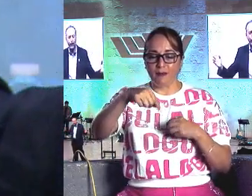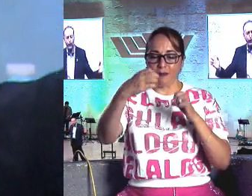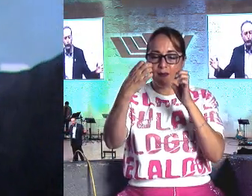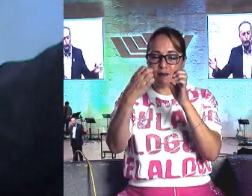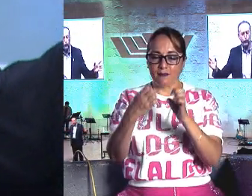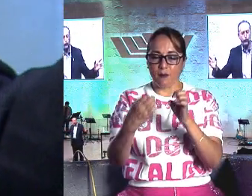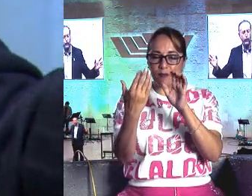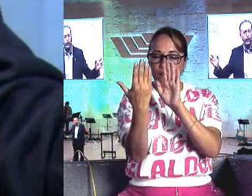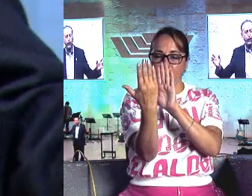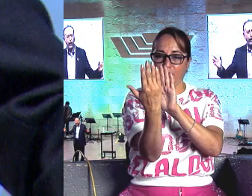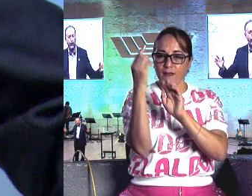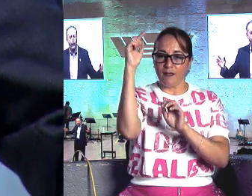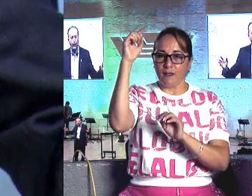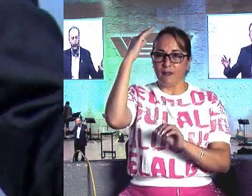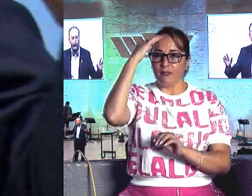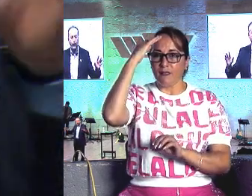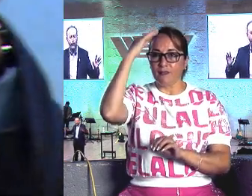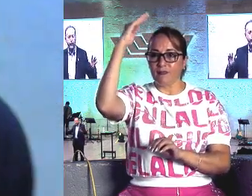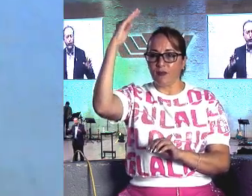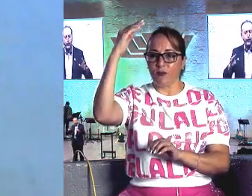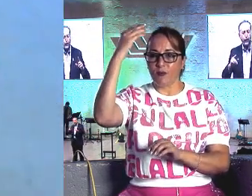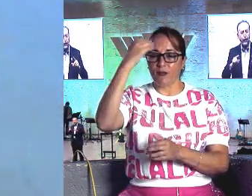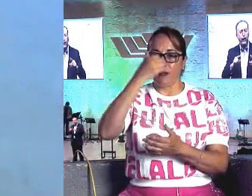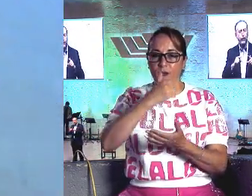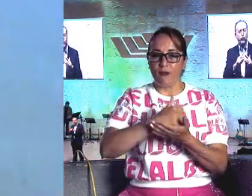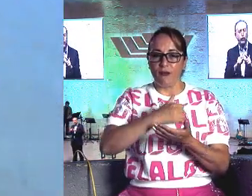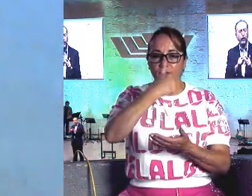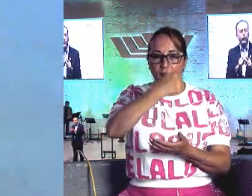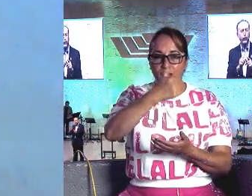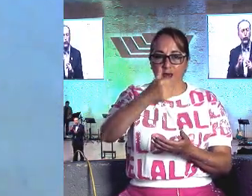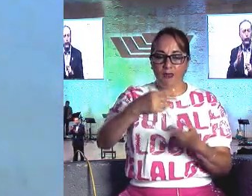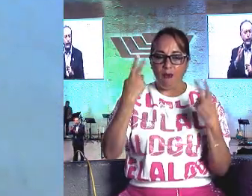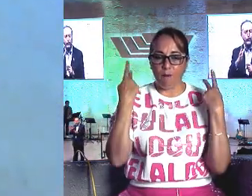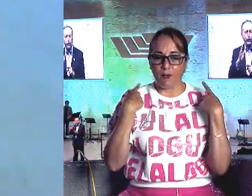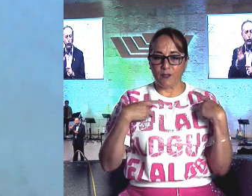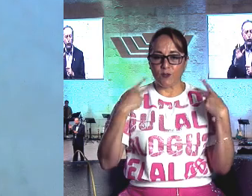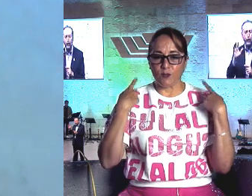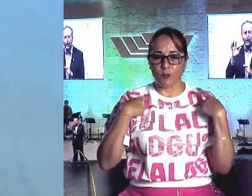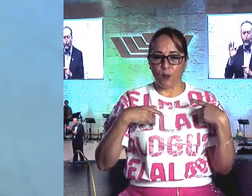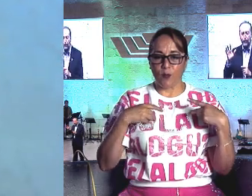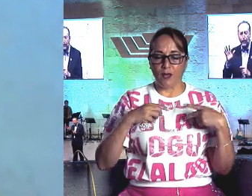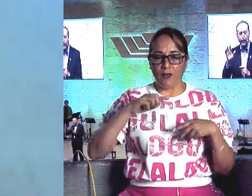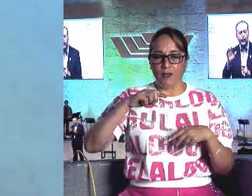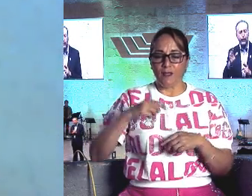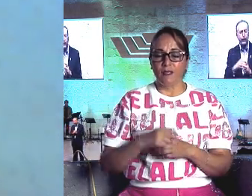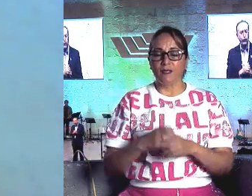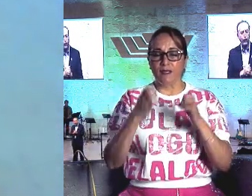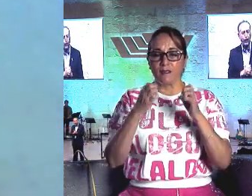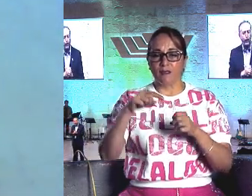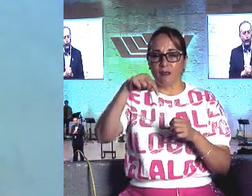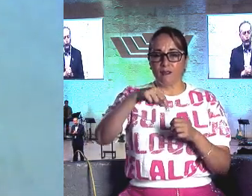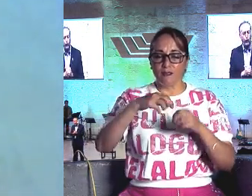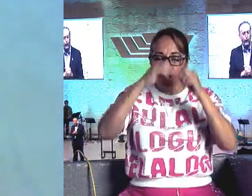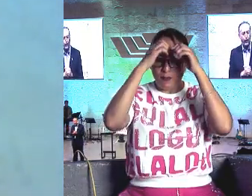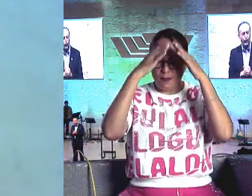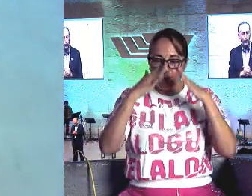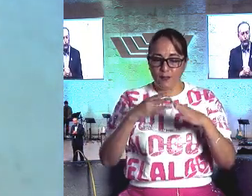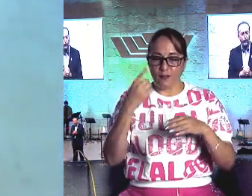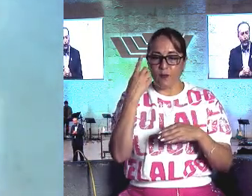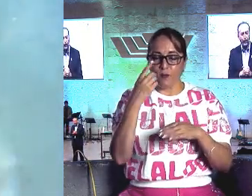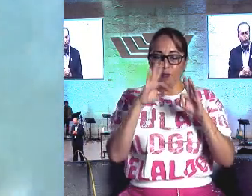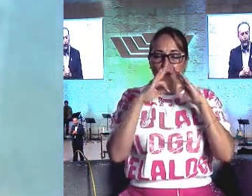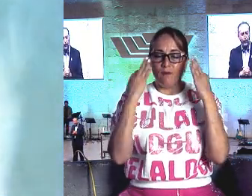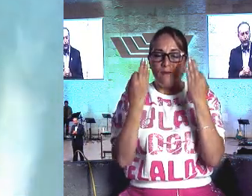de Jesús. Amén. Y que cada persona que está puesta de pie, Señor, sea bendecida de parte tuya de una manera